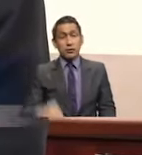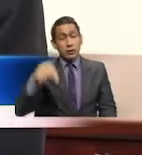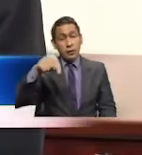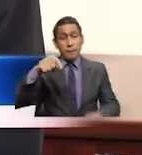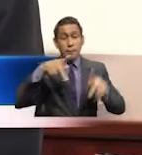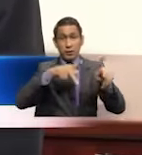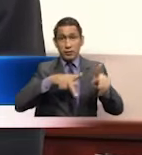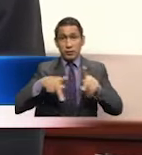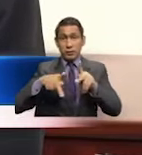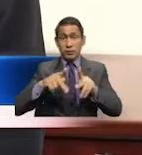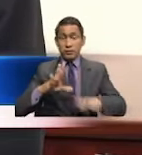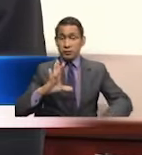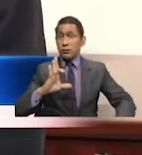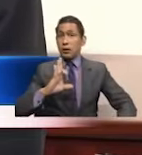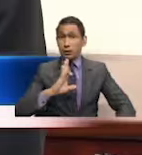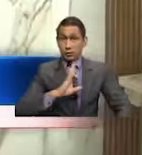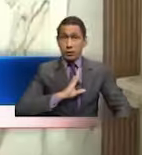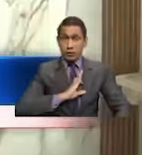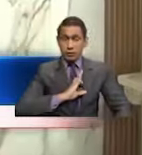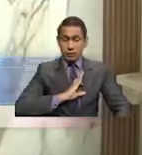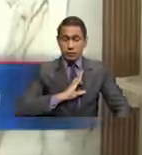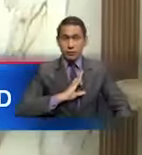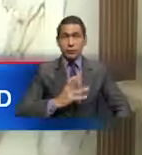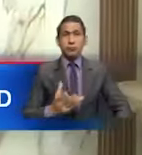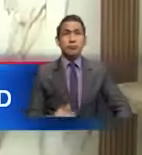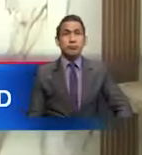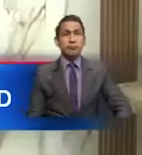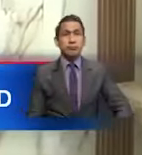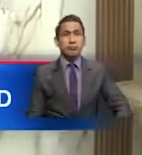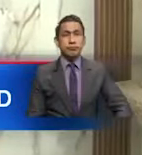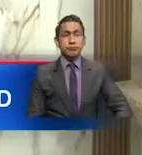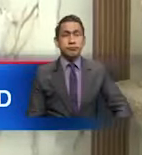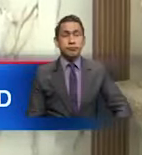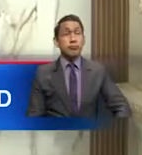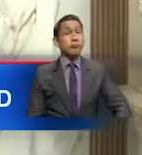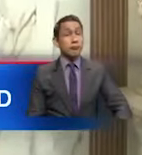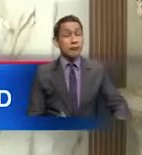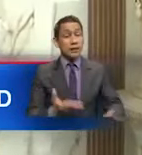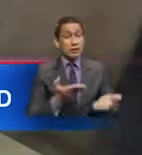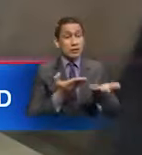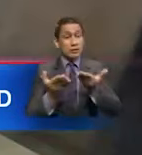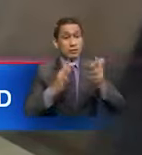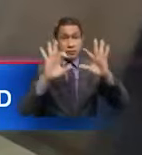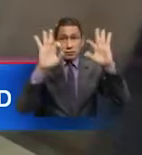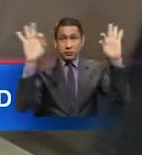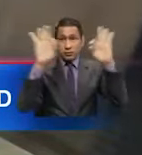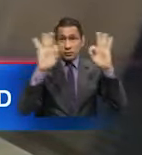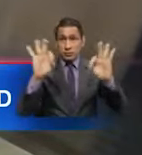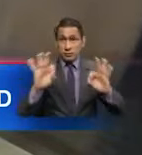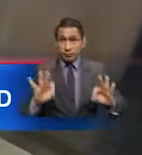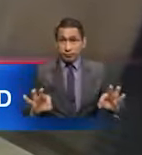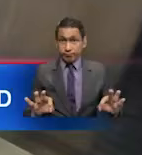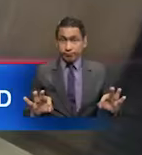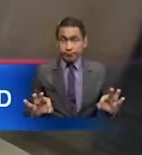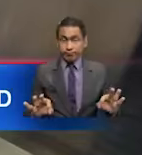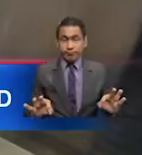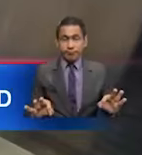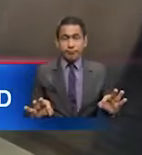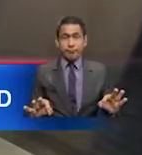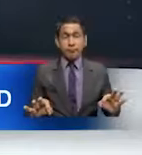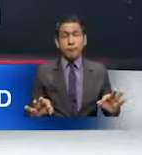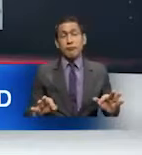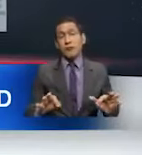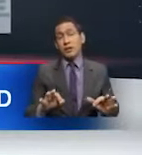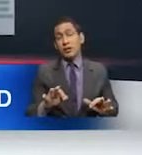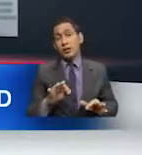realizar oportunamente los mantenimientos. Todo esto se traduce en servicio eléctrico continuo. La ciudadanía espera que no se repitan los apagones del